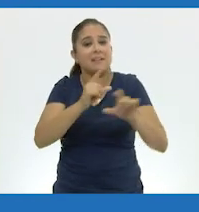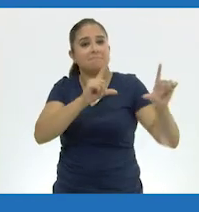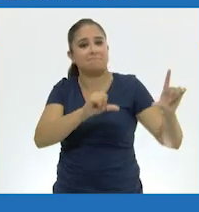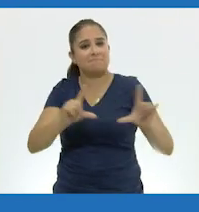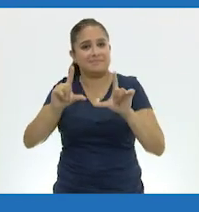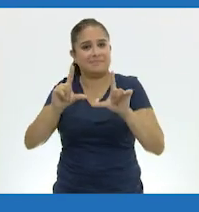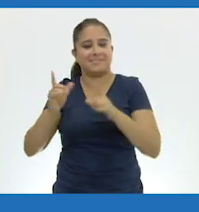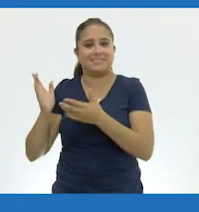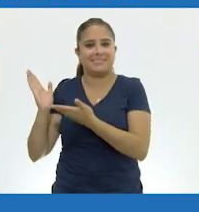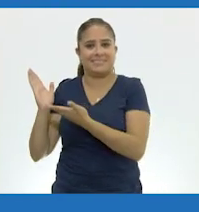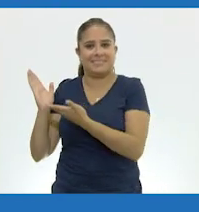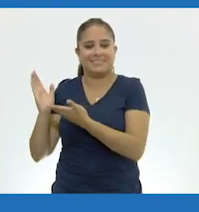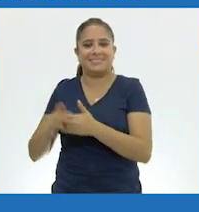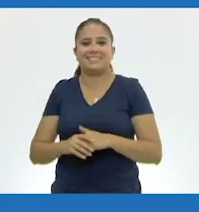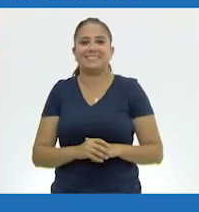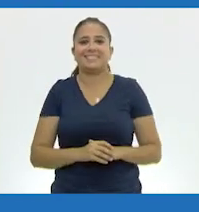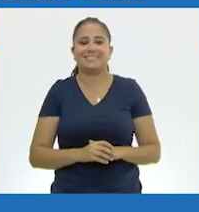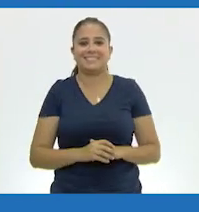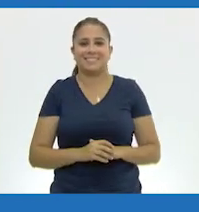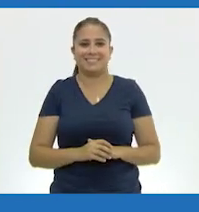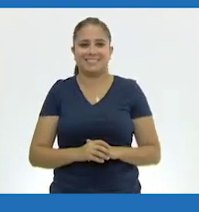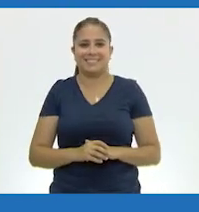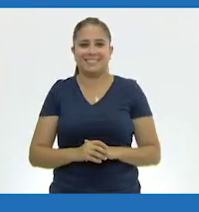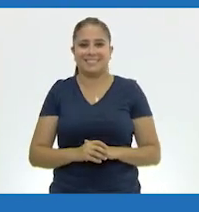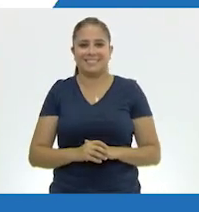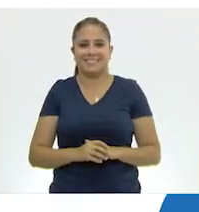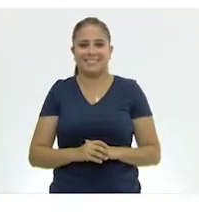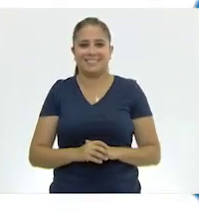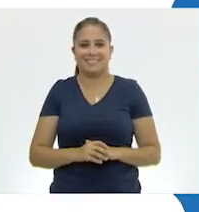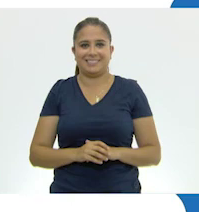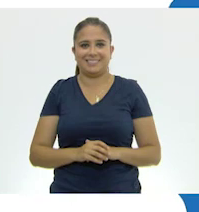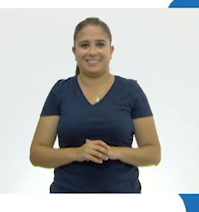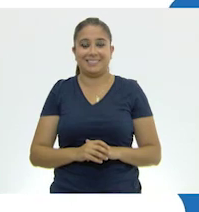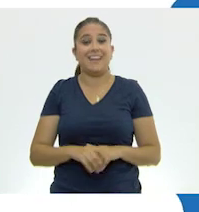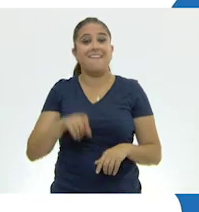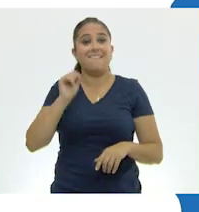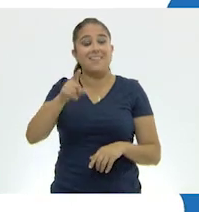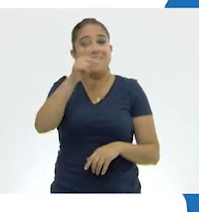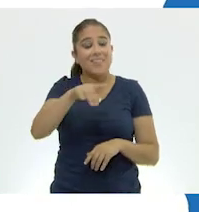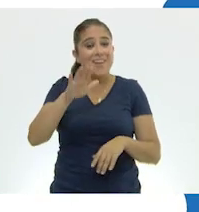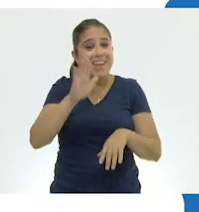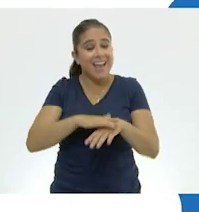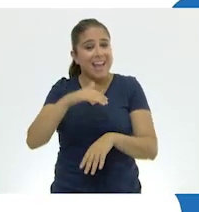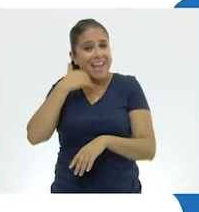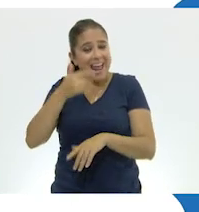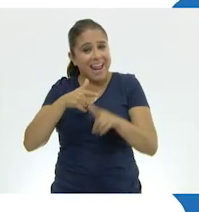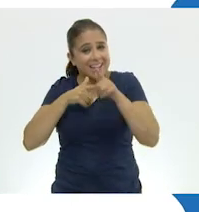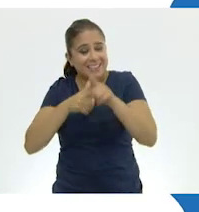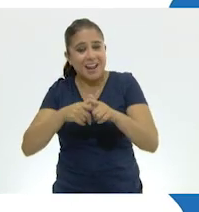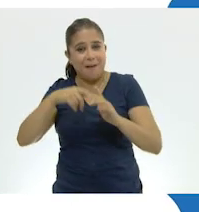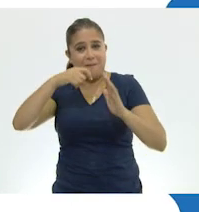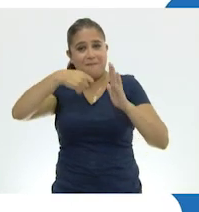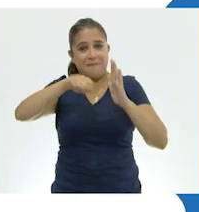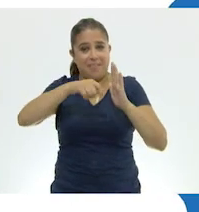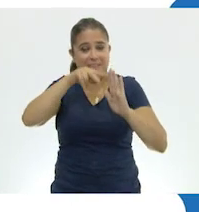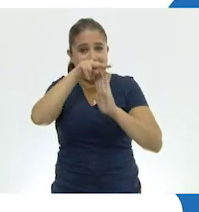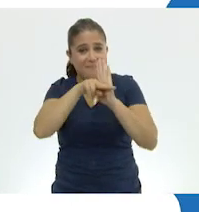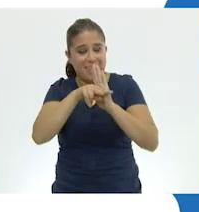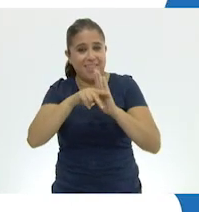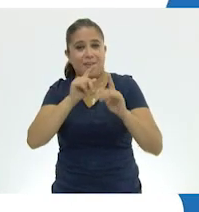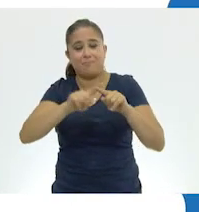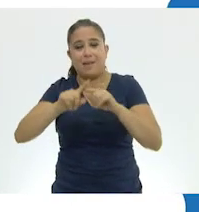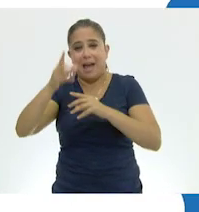conalitej.cep.gov.mx. Si quieres volver a ver los programas de Aprende en Casa 2, los puedes encontrar en la siguiente liga: